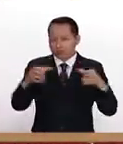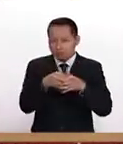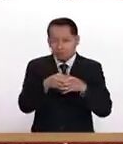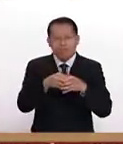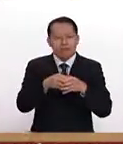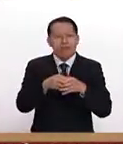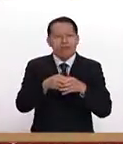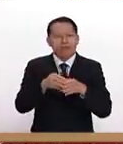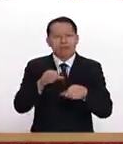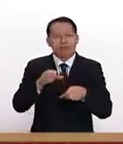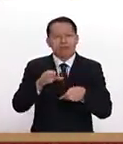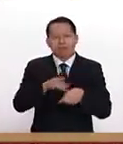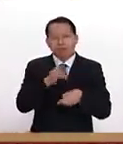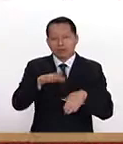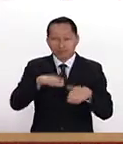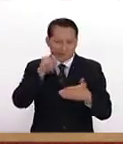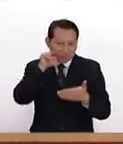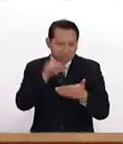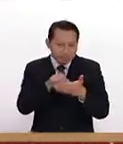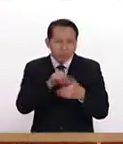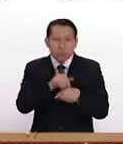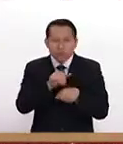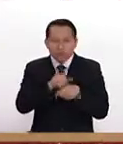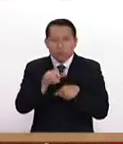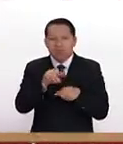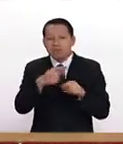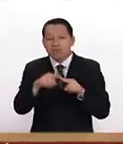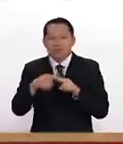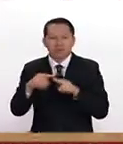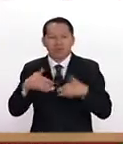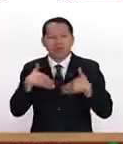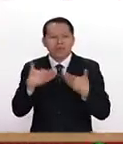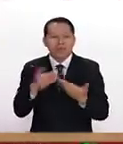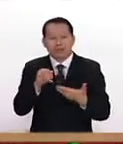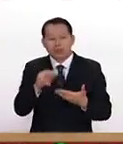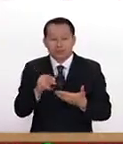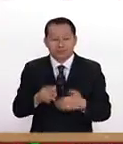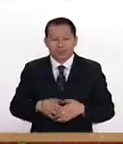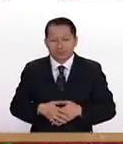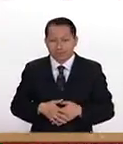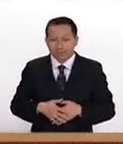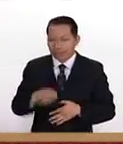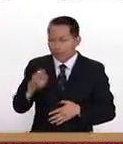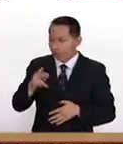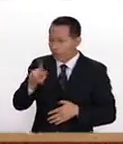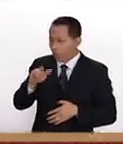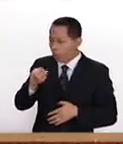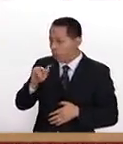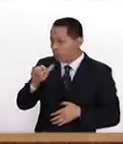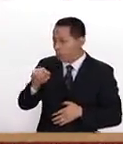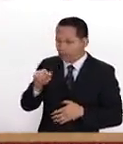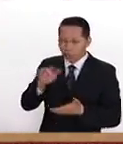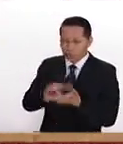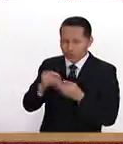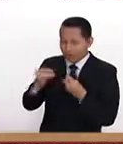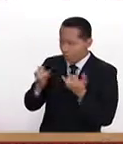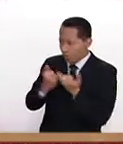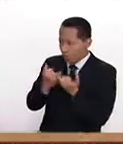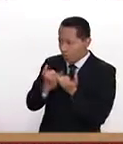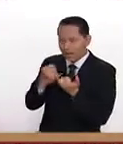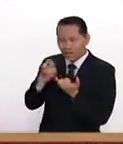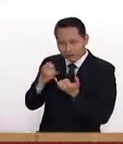visto sus números claro porque si los viera vería los niveles de confianza que hay así muchas gracias por estos